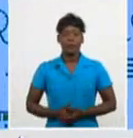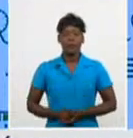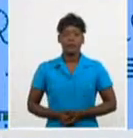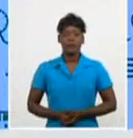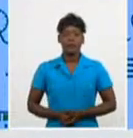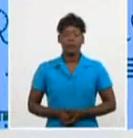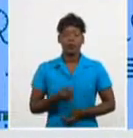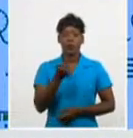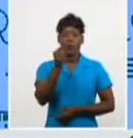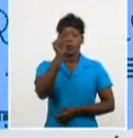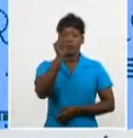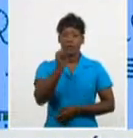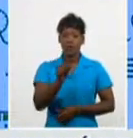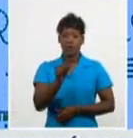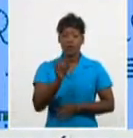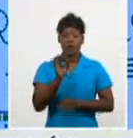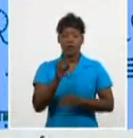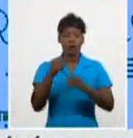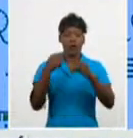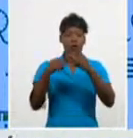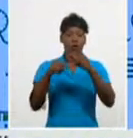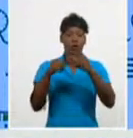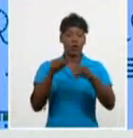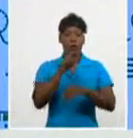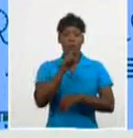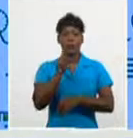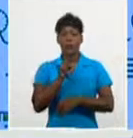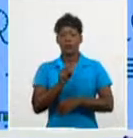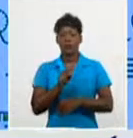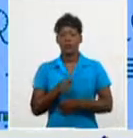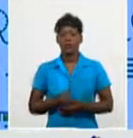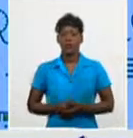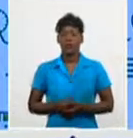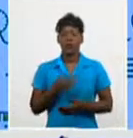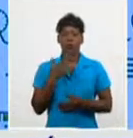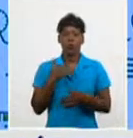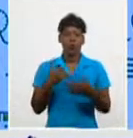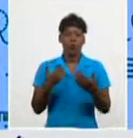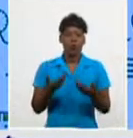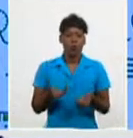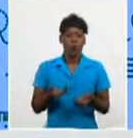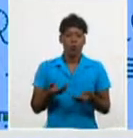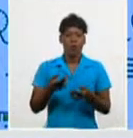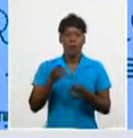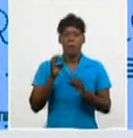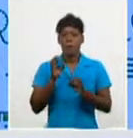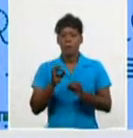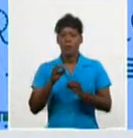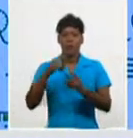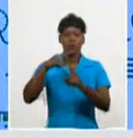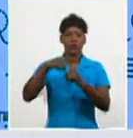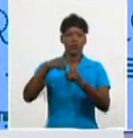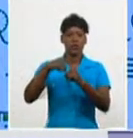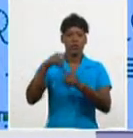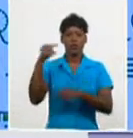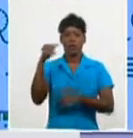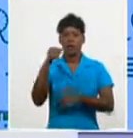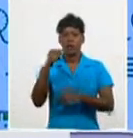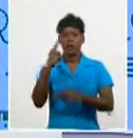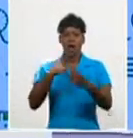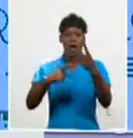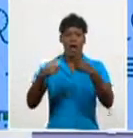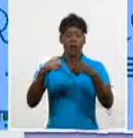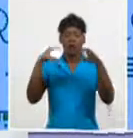correo COVID-19 pregunta lo siguiente: ¿qué efecto, positivo o negativo, puede tener el clima lluvioso en la propagación de